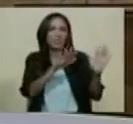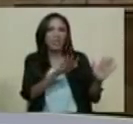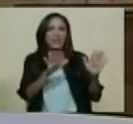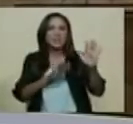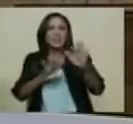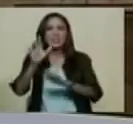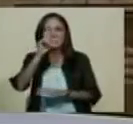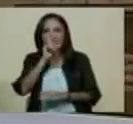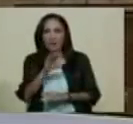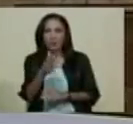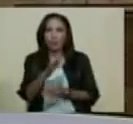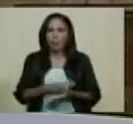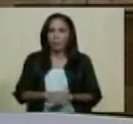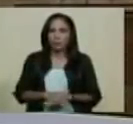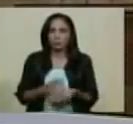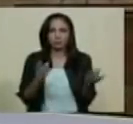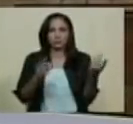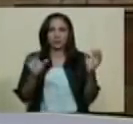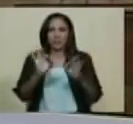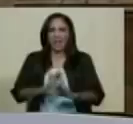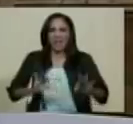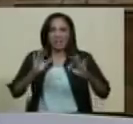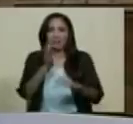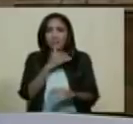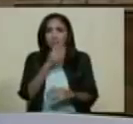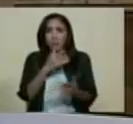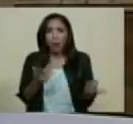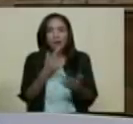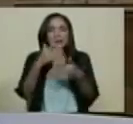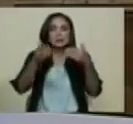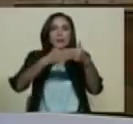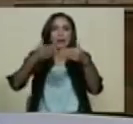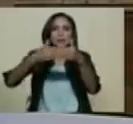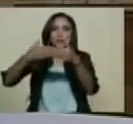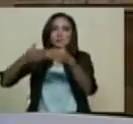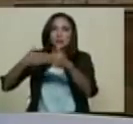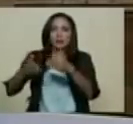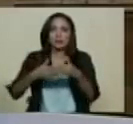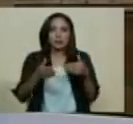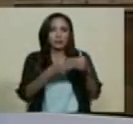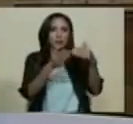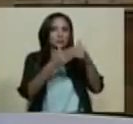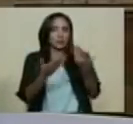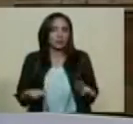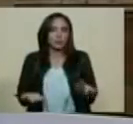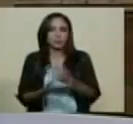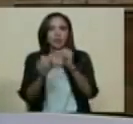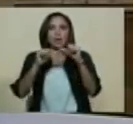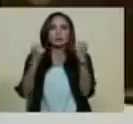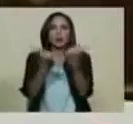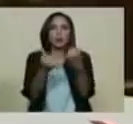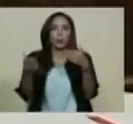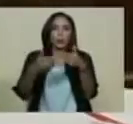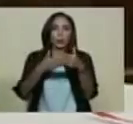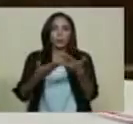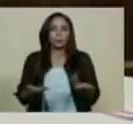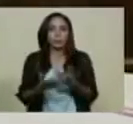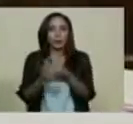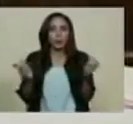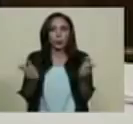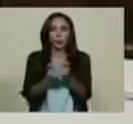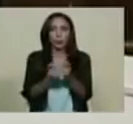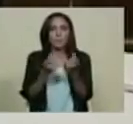años? Ninguna. Más bien se ha ido cerrando facultades, aulas de clase, y se ha ido